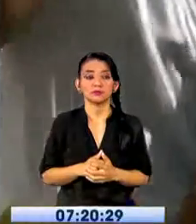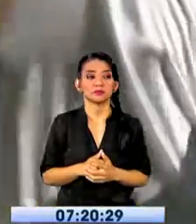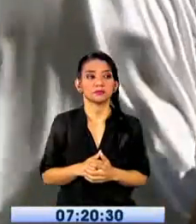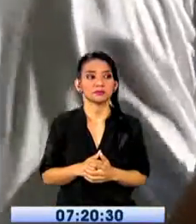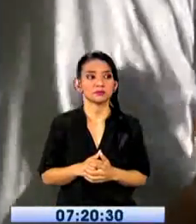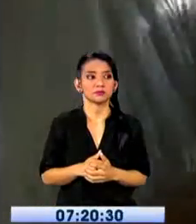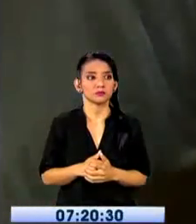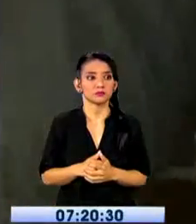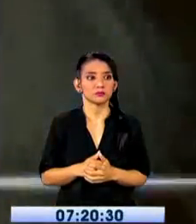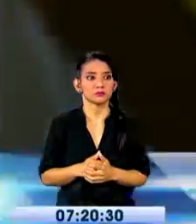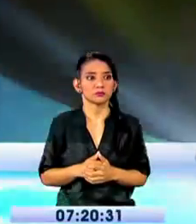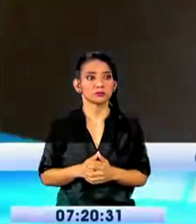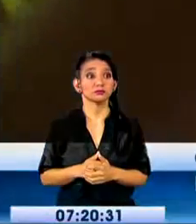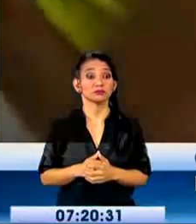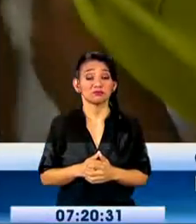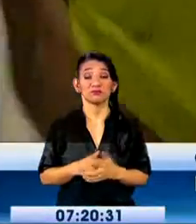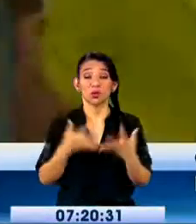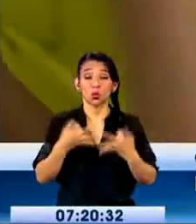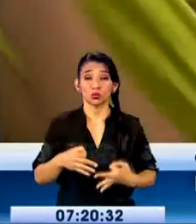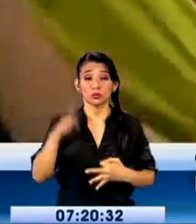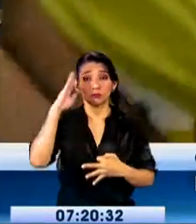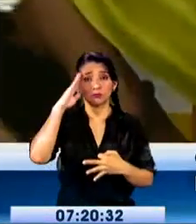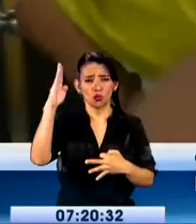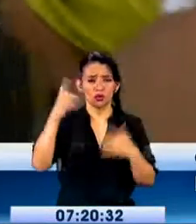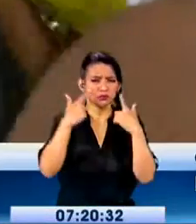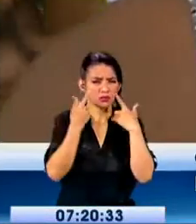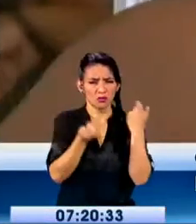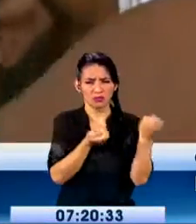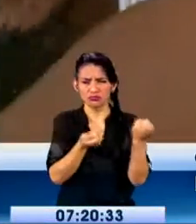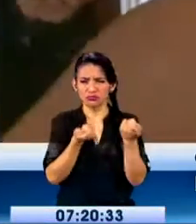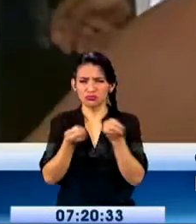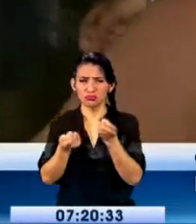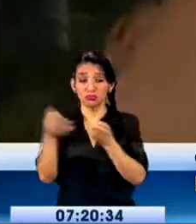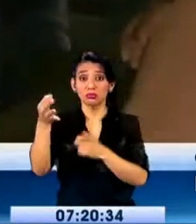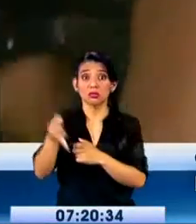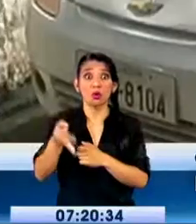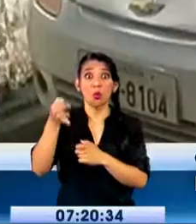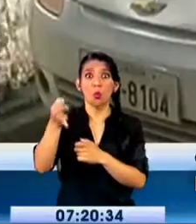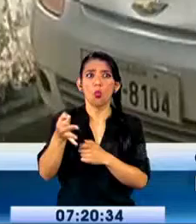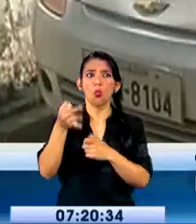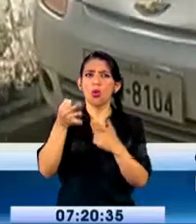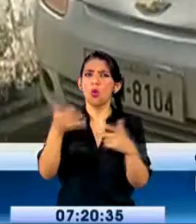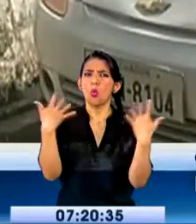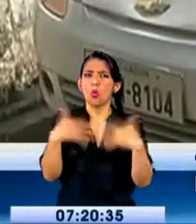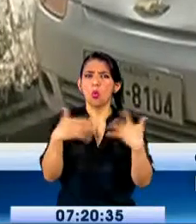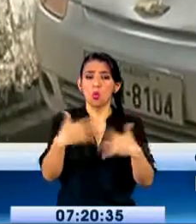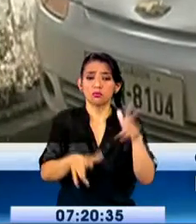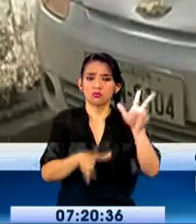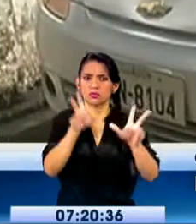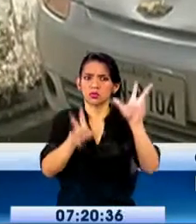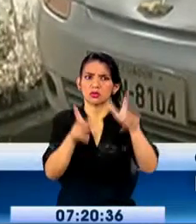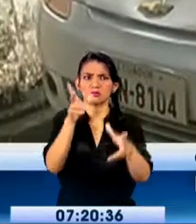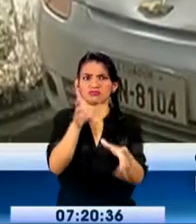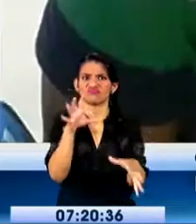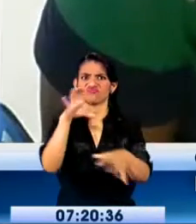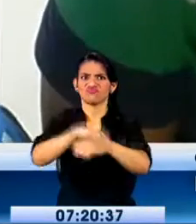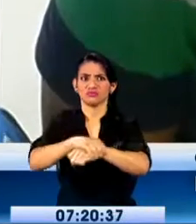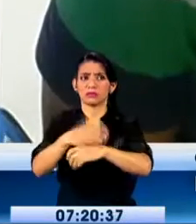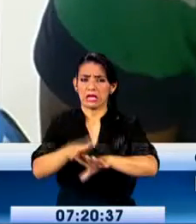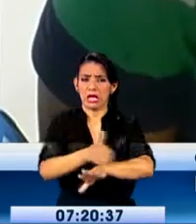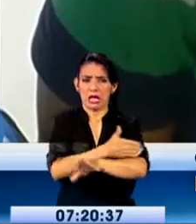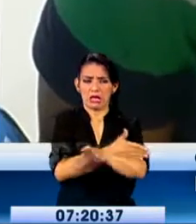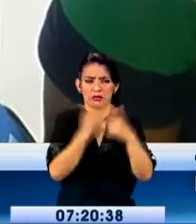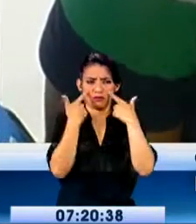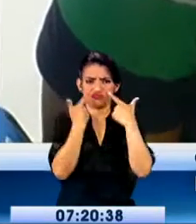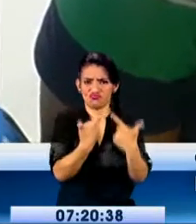Nadie imaginó que durante un operativo policial desplegado en el cantón Daule, tres sujetos serían detenidos luego de ser observados, dicen